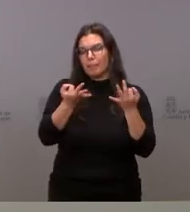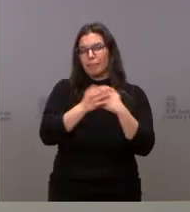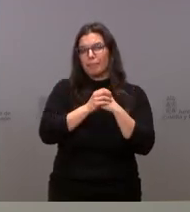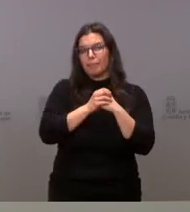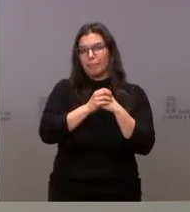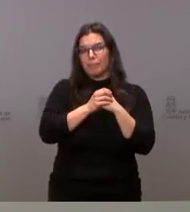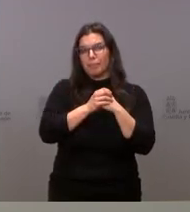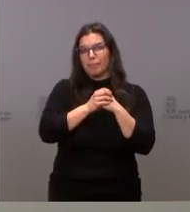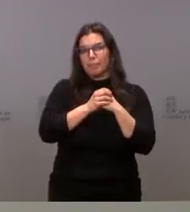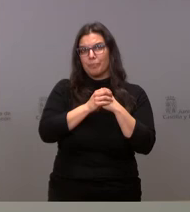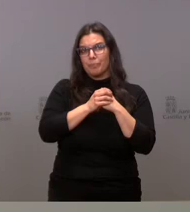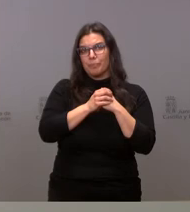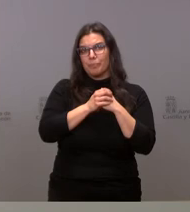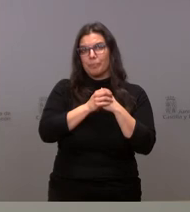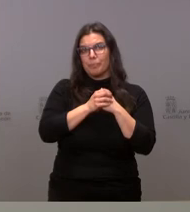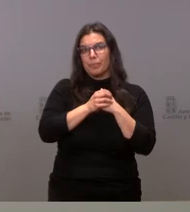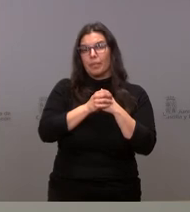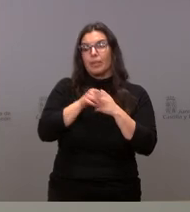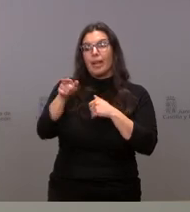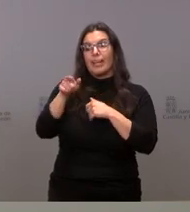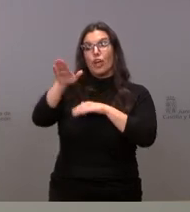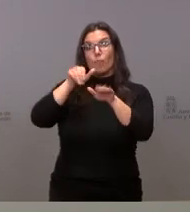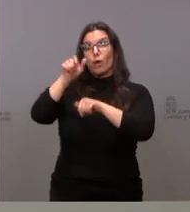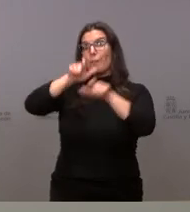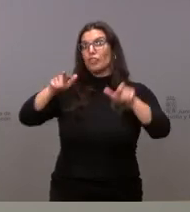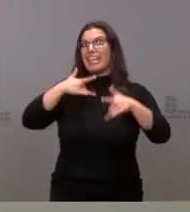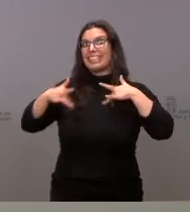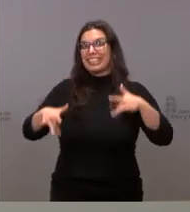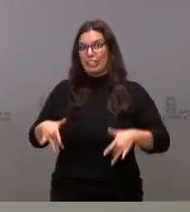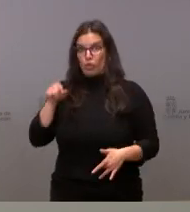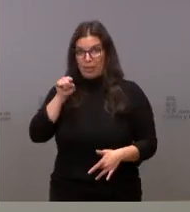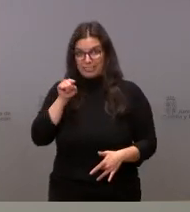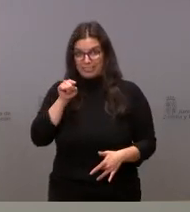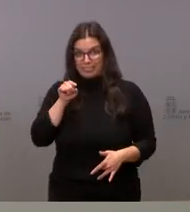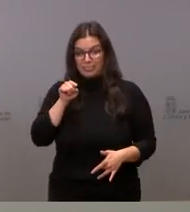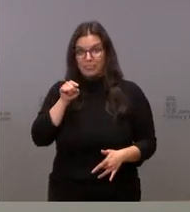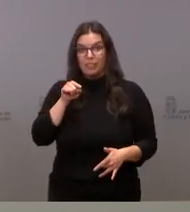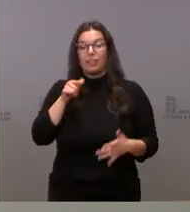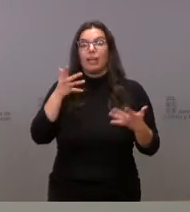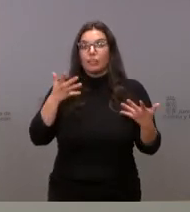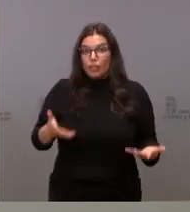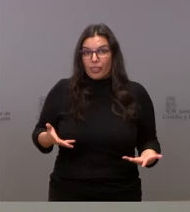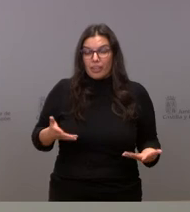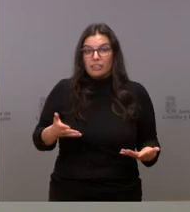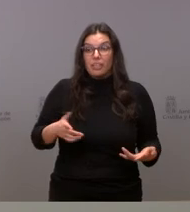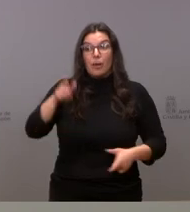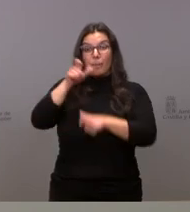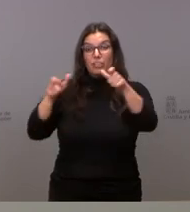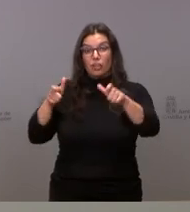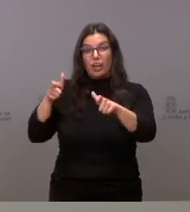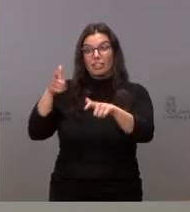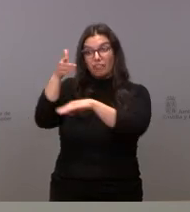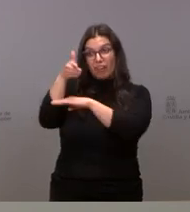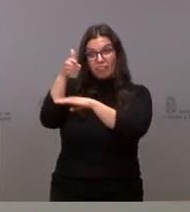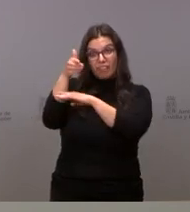sean test para personas que tienen síntomas y no podemos asegurar que el cien por cien de las personas se